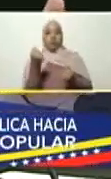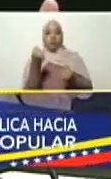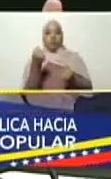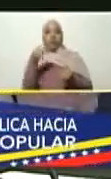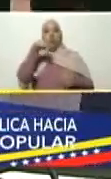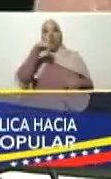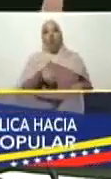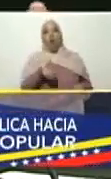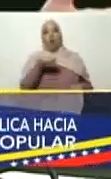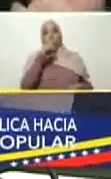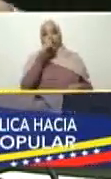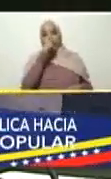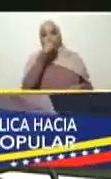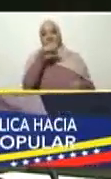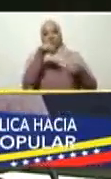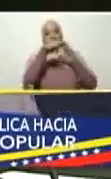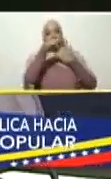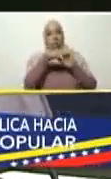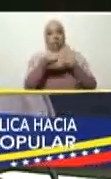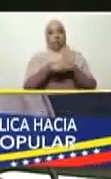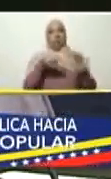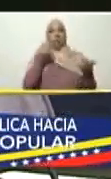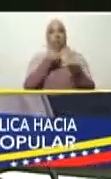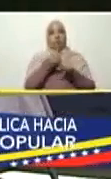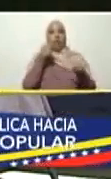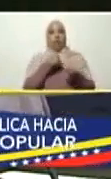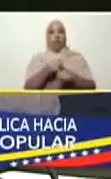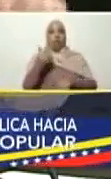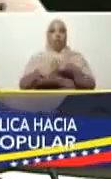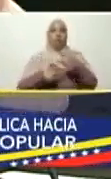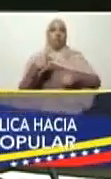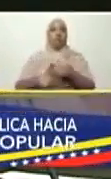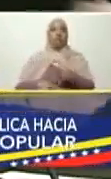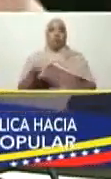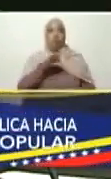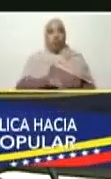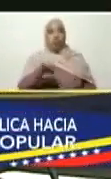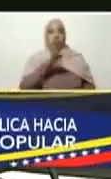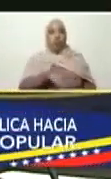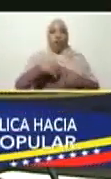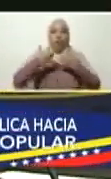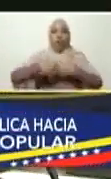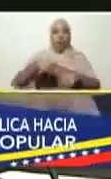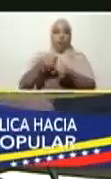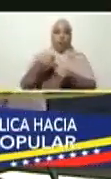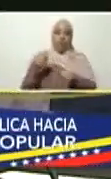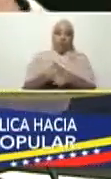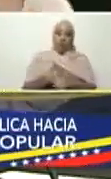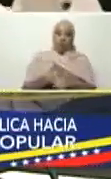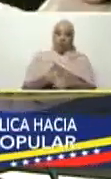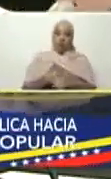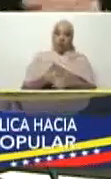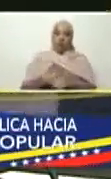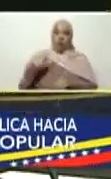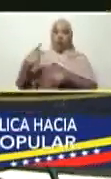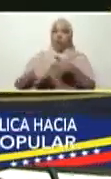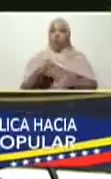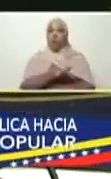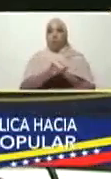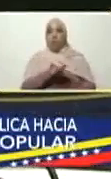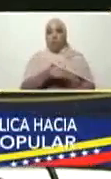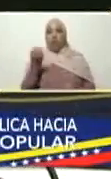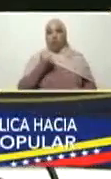hoy medir el valor del trabajo en una empresa de producción social, en una empresa de propiedad